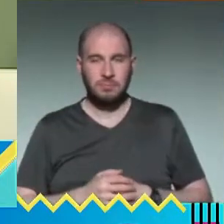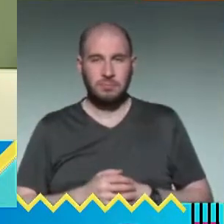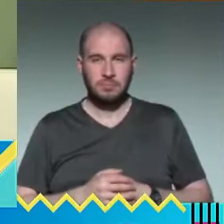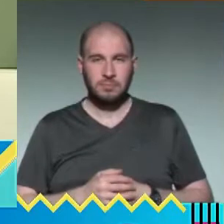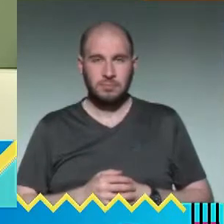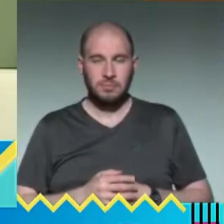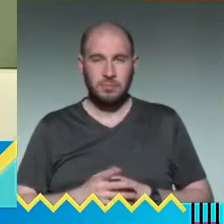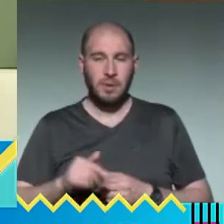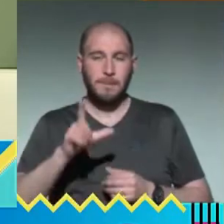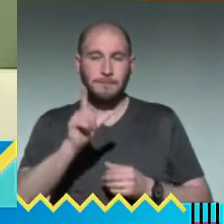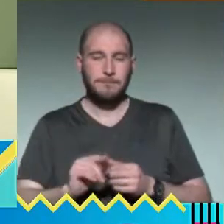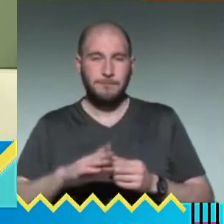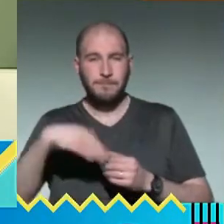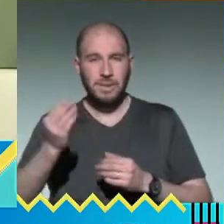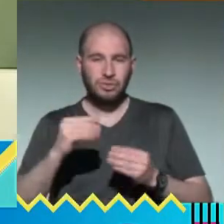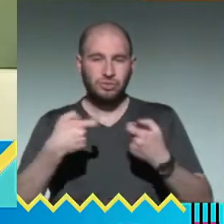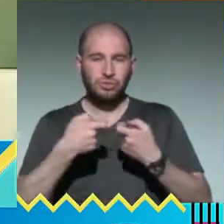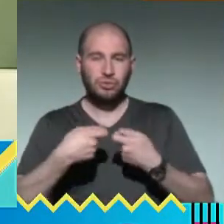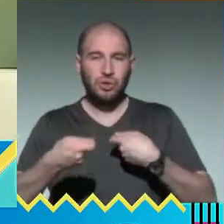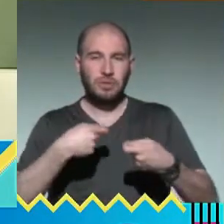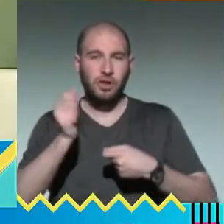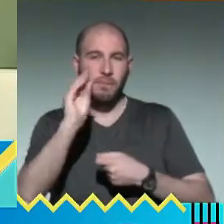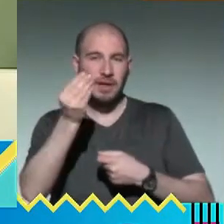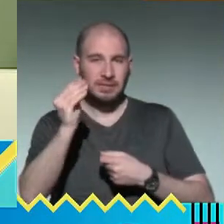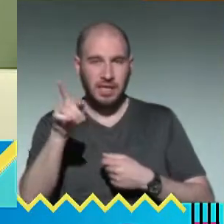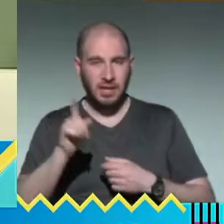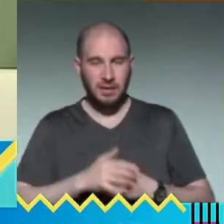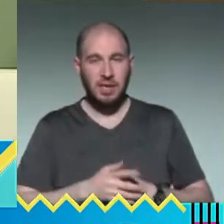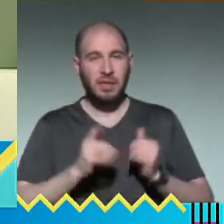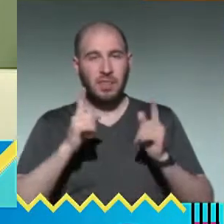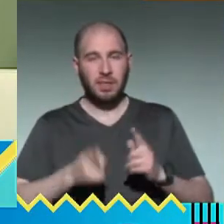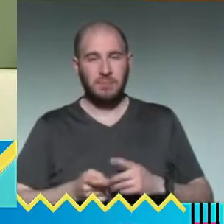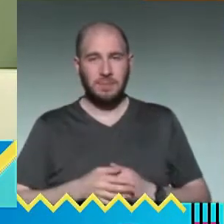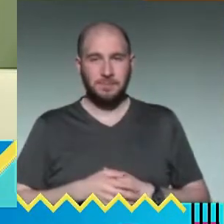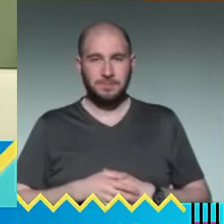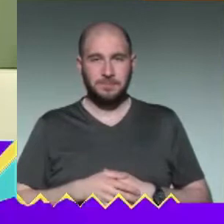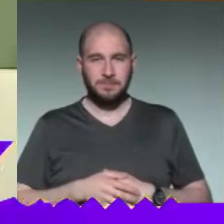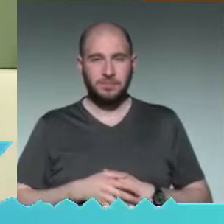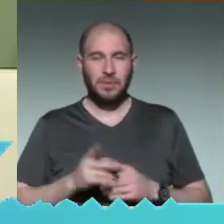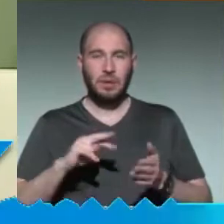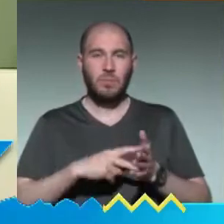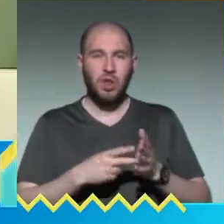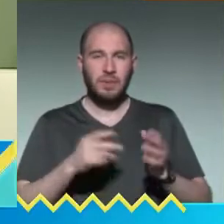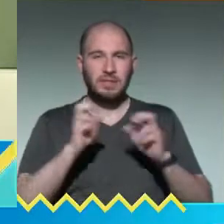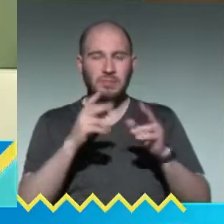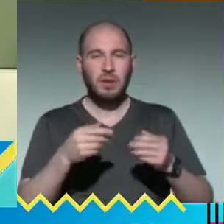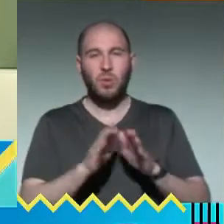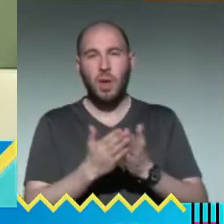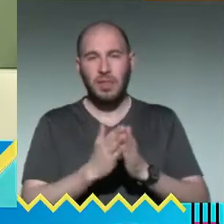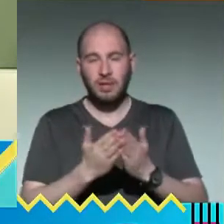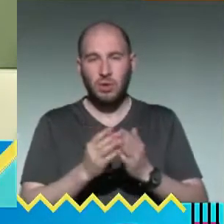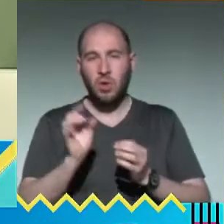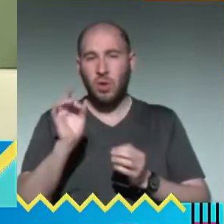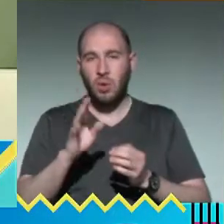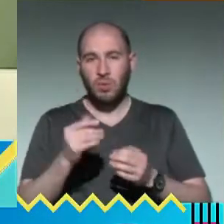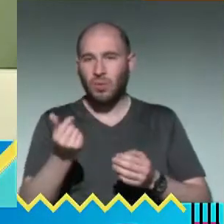en nuestro vecino y principal socio comercial Brasil, y también obviamente, bueno, ha afectado el tema de los cuadernos, solo que no se